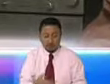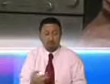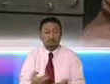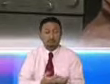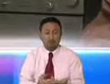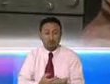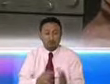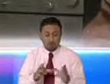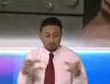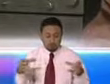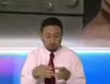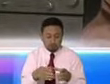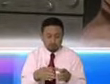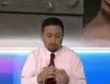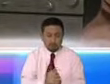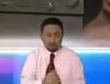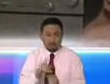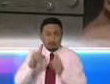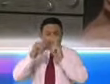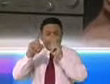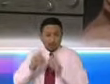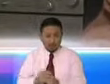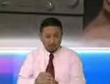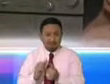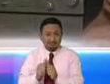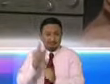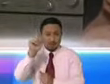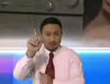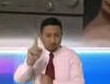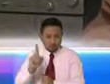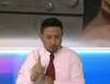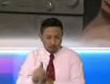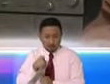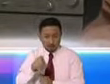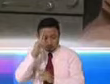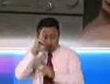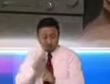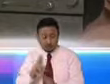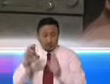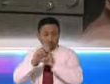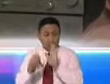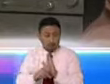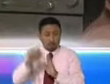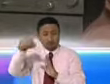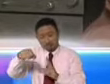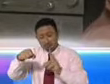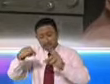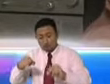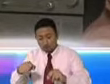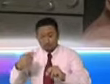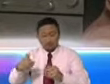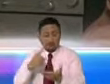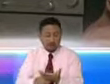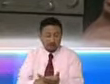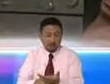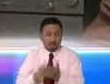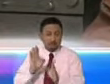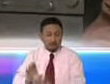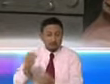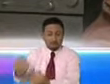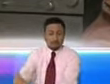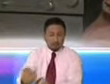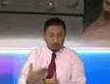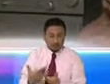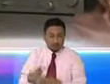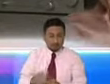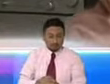sobre cada una de las preguntas, sobre la constitucionalidad de cada una de las preguntas, y en base a ese informe se emite el